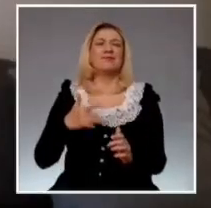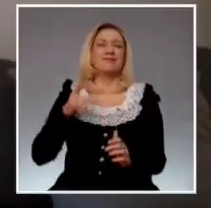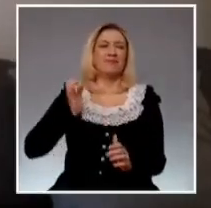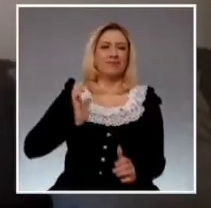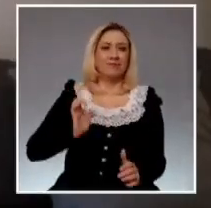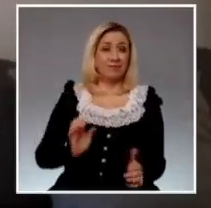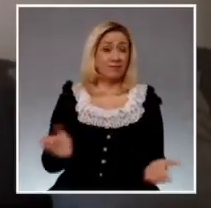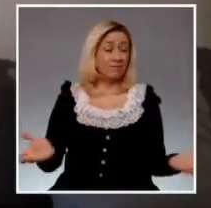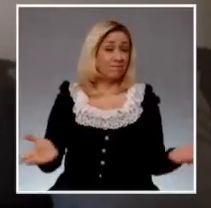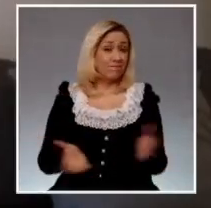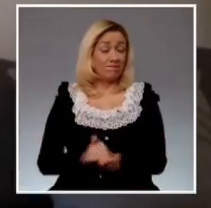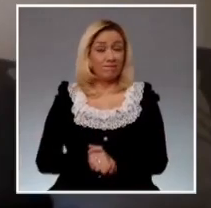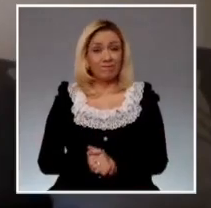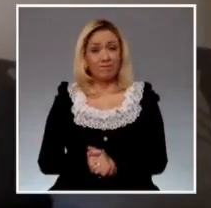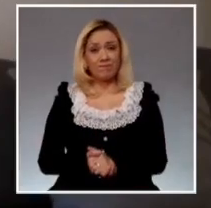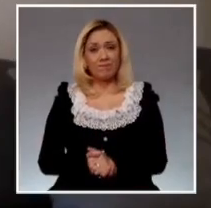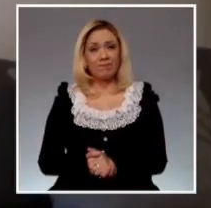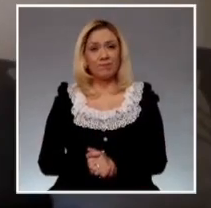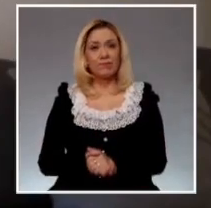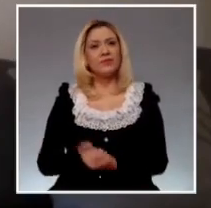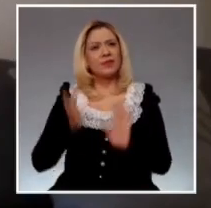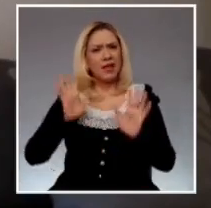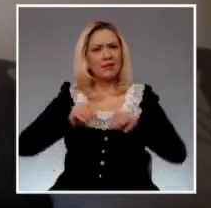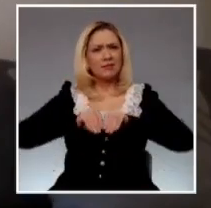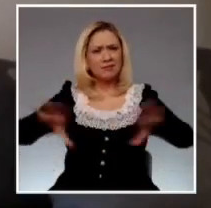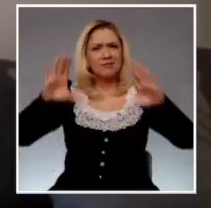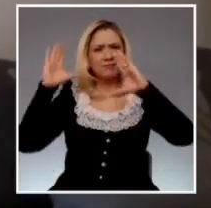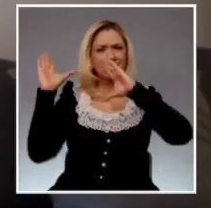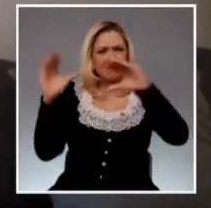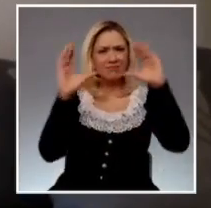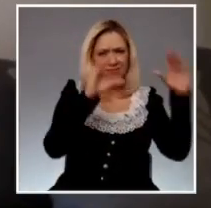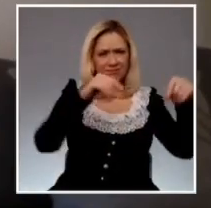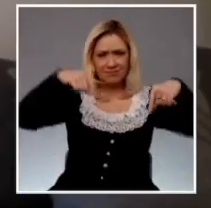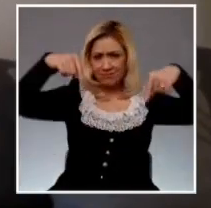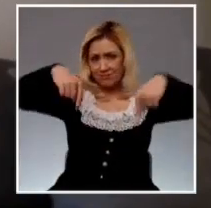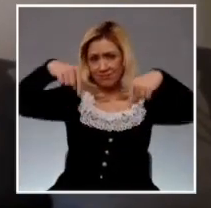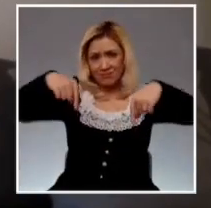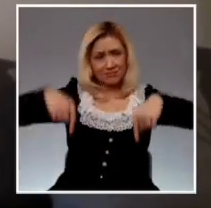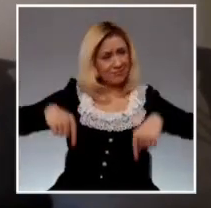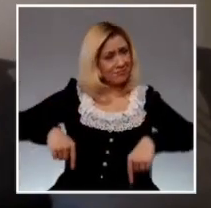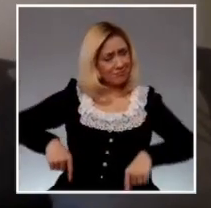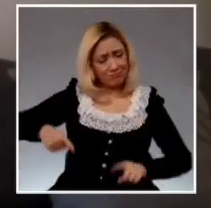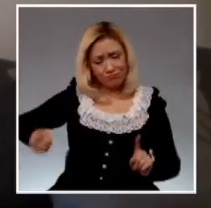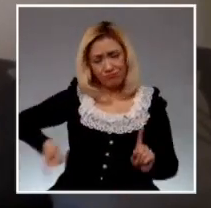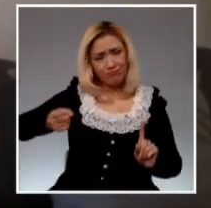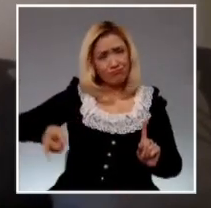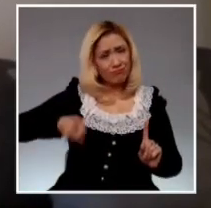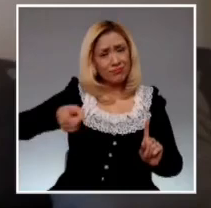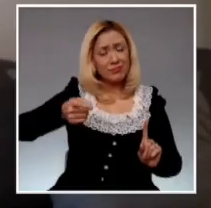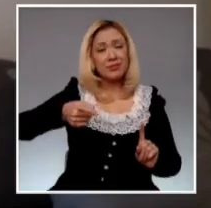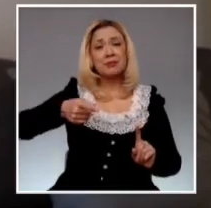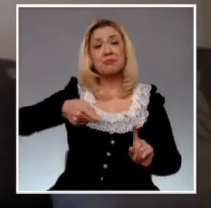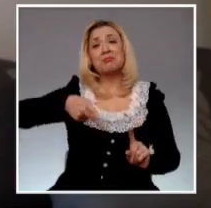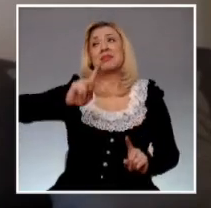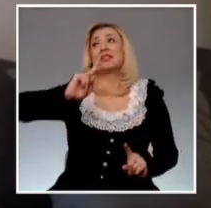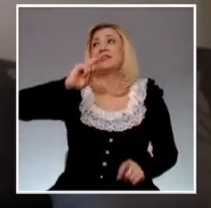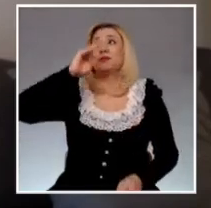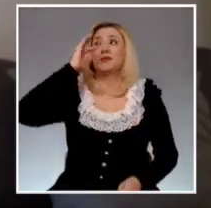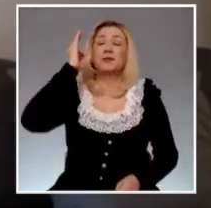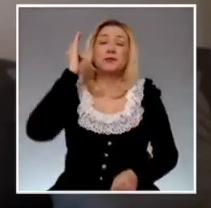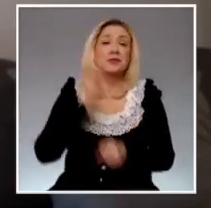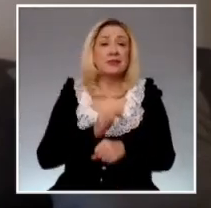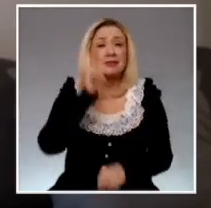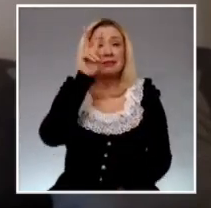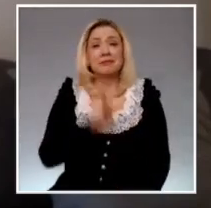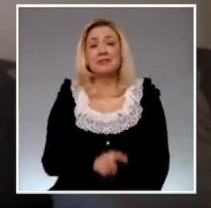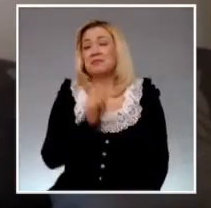Si bien la sensibilización se ha caracterizado por ser permanente, sostenida y constante, al día de hoy todavía no somos capaces de identificar en el aire este